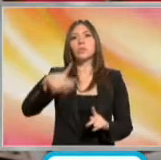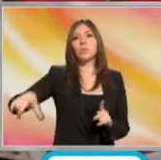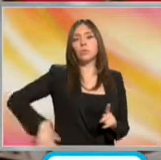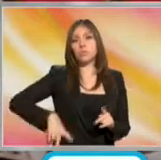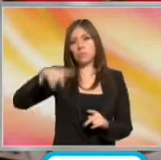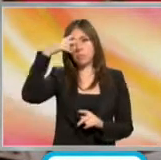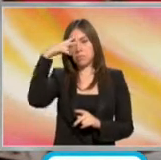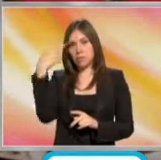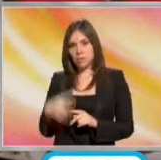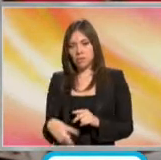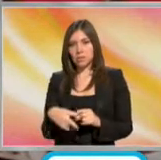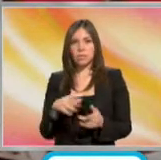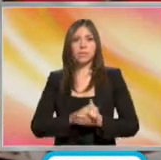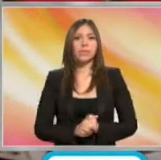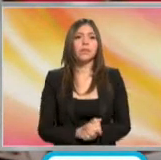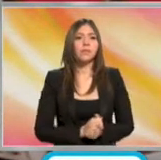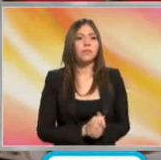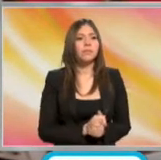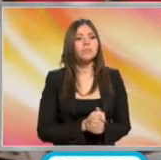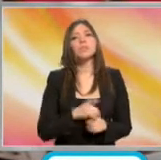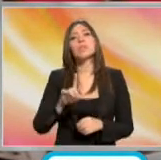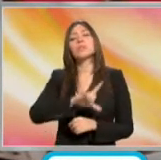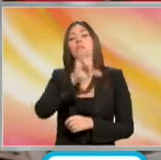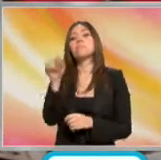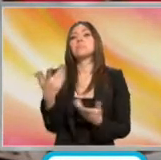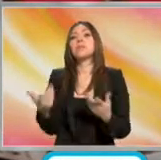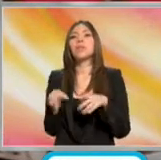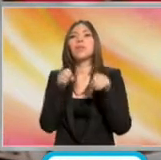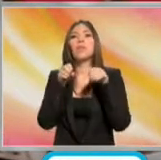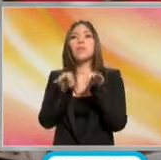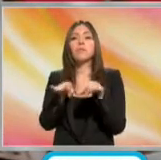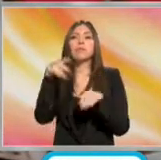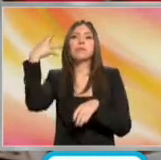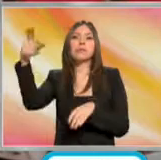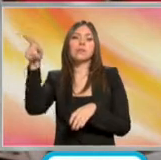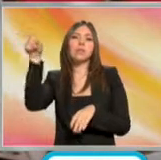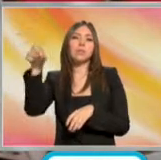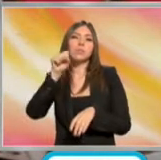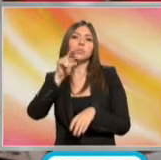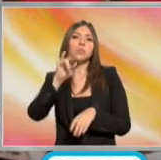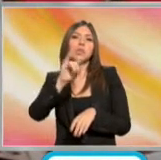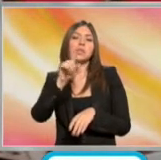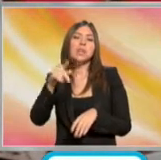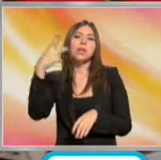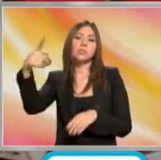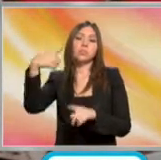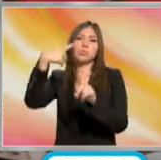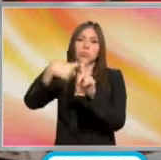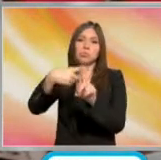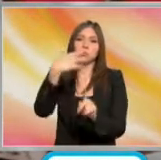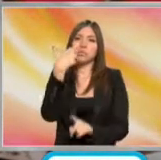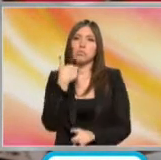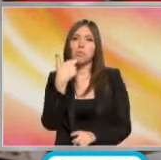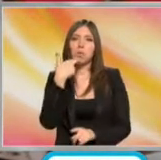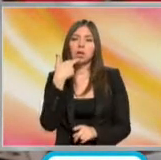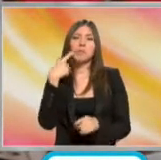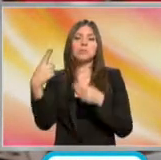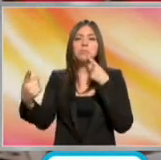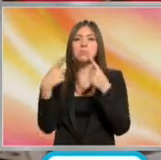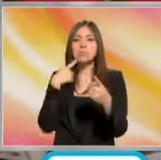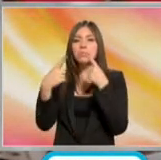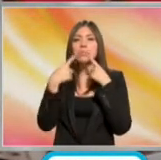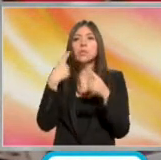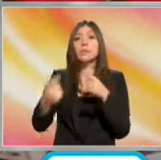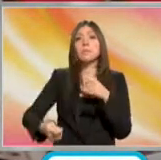mexicano, obviamente las oficinas en Ginebra, Suiza, de la Cruz Roja, obviamente, insisto, auspiciado por